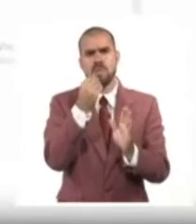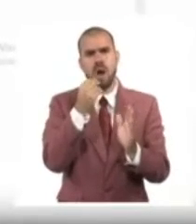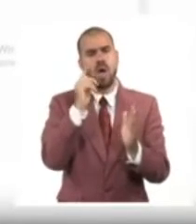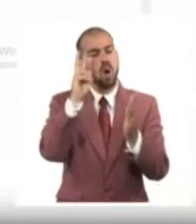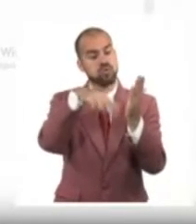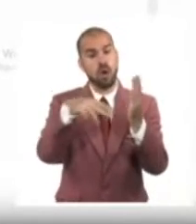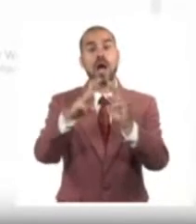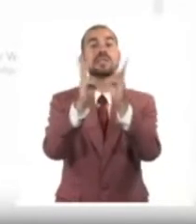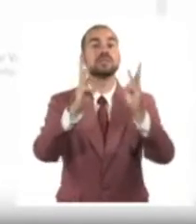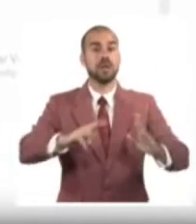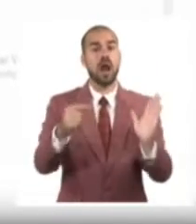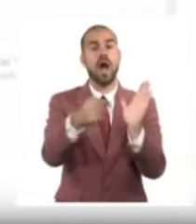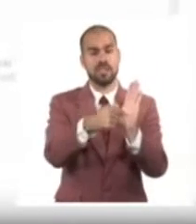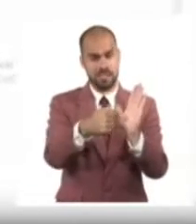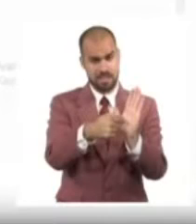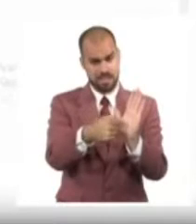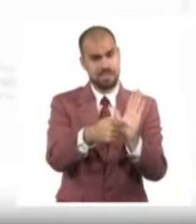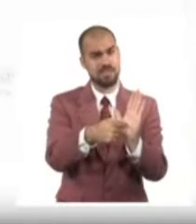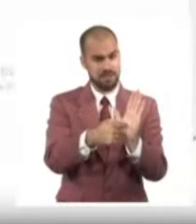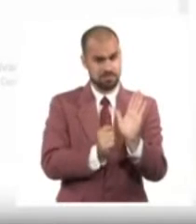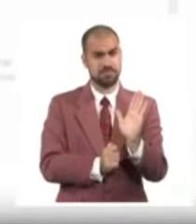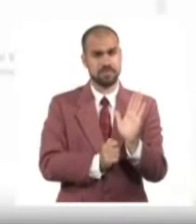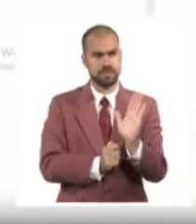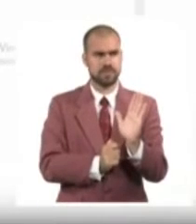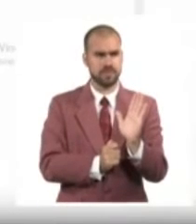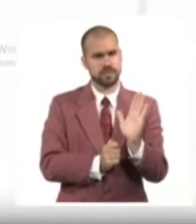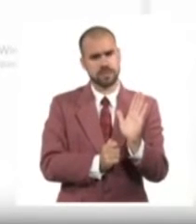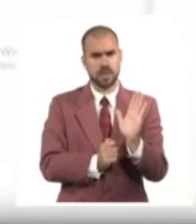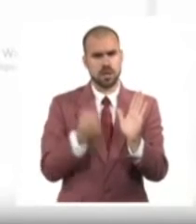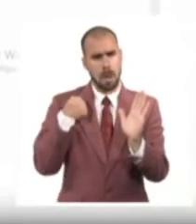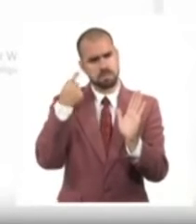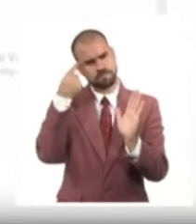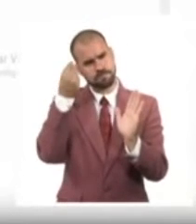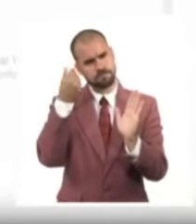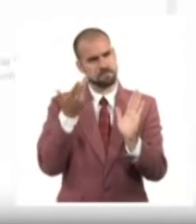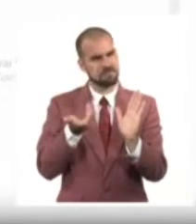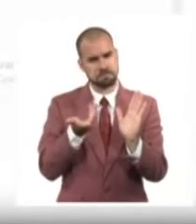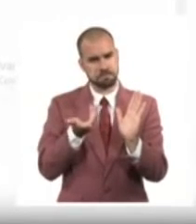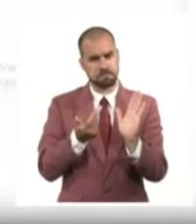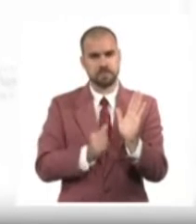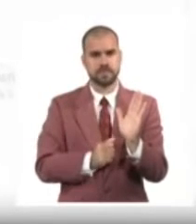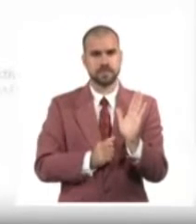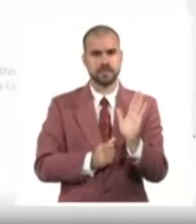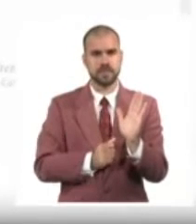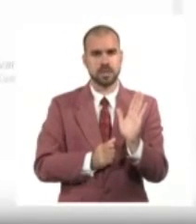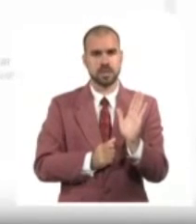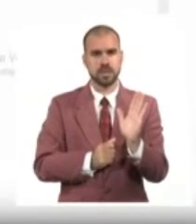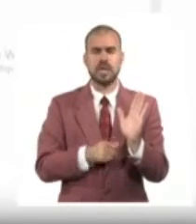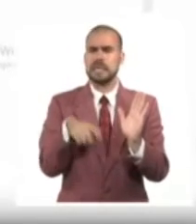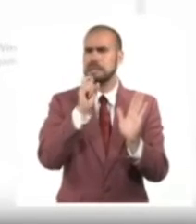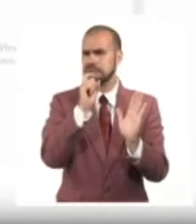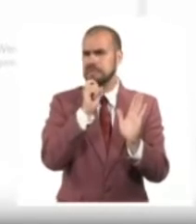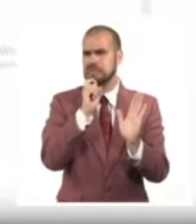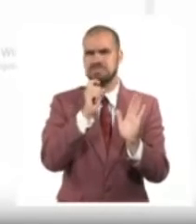internet. Yo creo que el gran reto, en mi opinión, pudiera pasar no solo por el hecho de que de